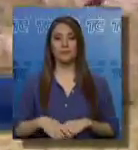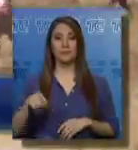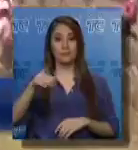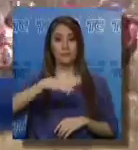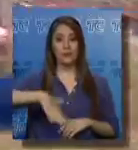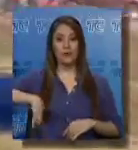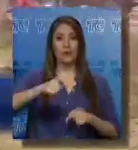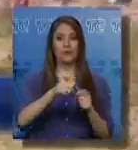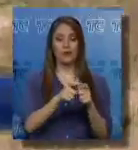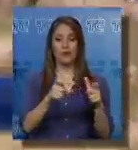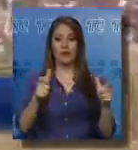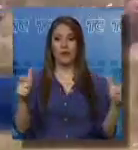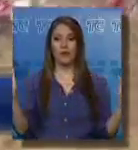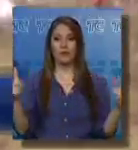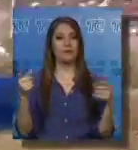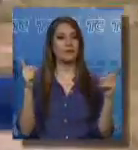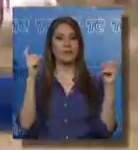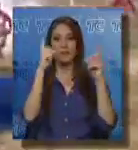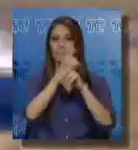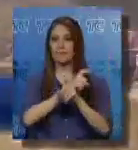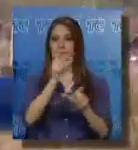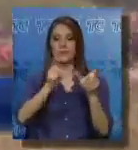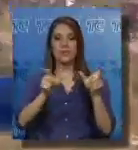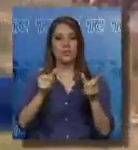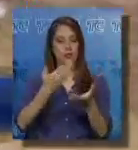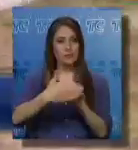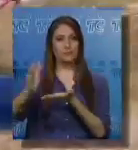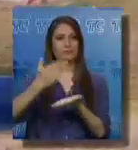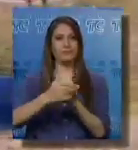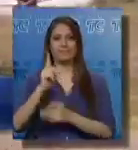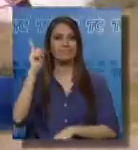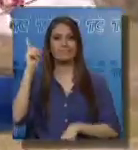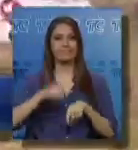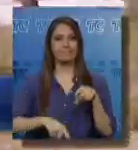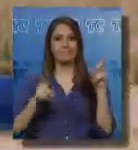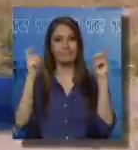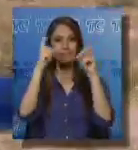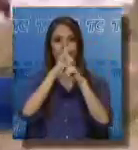Es muy amplio y fue muy complicado despejar la vía con facilidad.